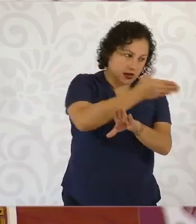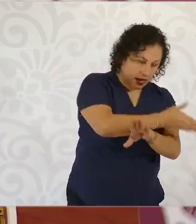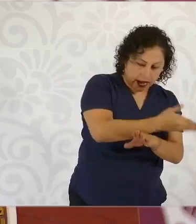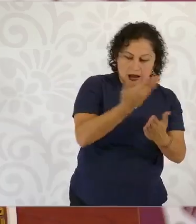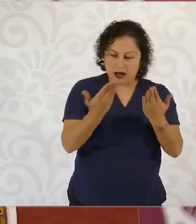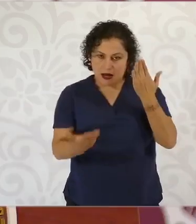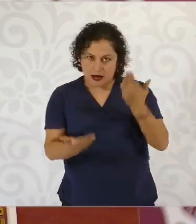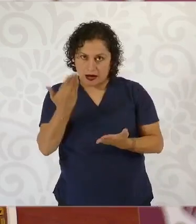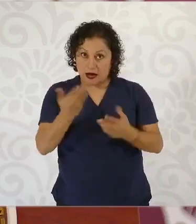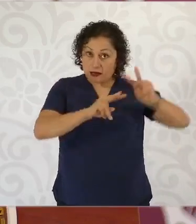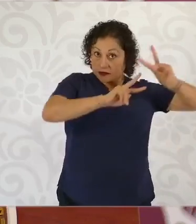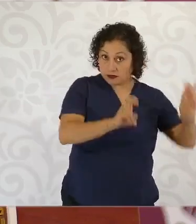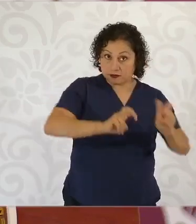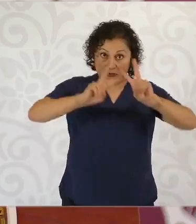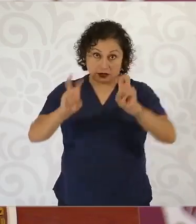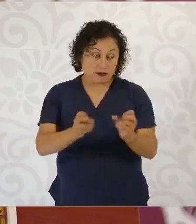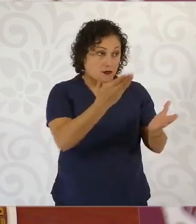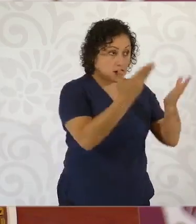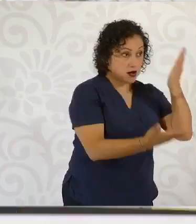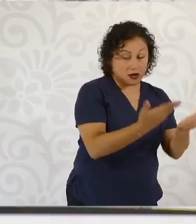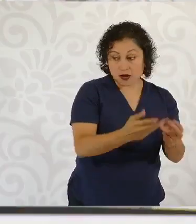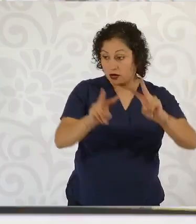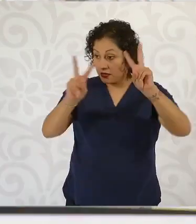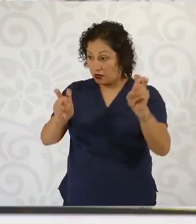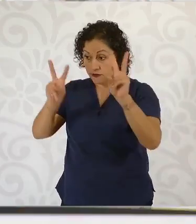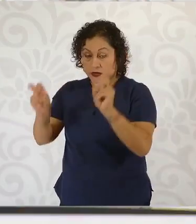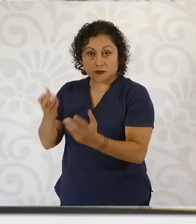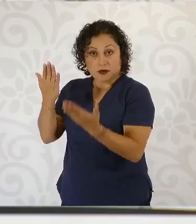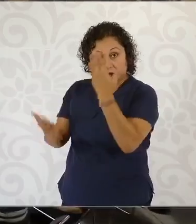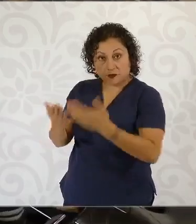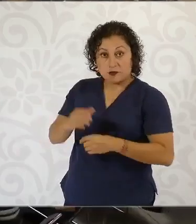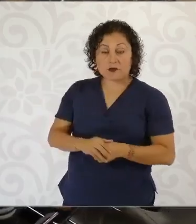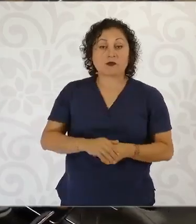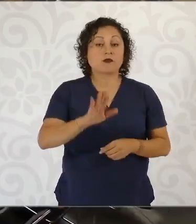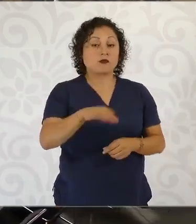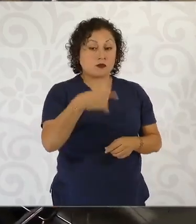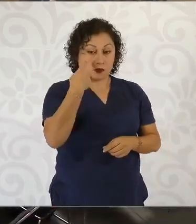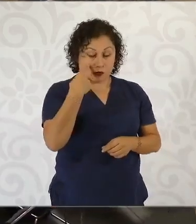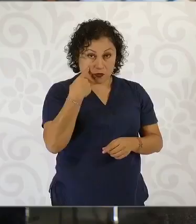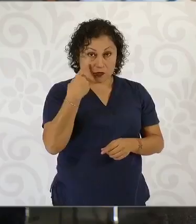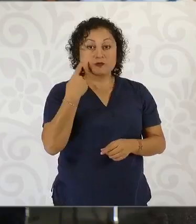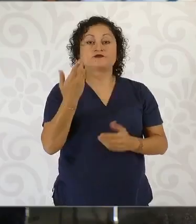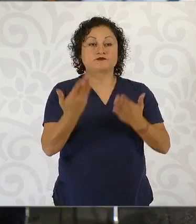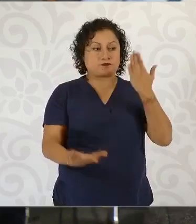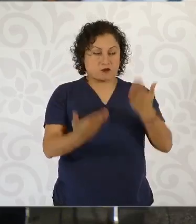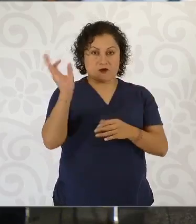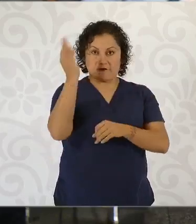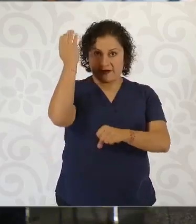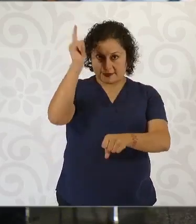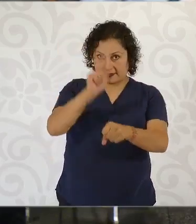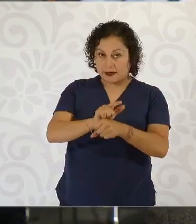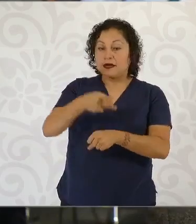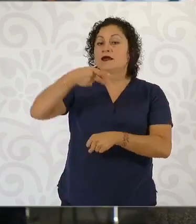con manzanas, palitos con palitos, bolitas con bolitas. Se comparó a nivel federal, pero tiene que ver también en